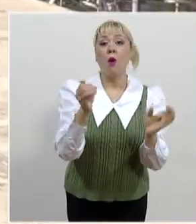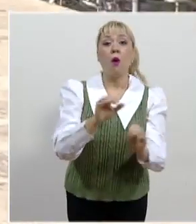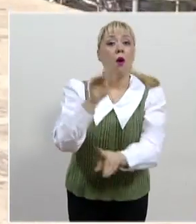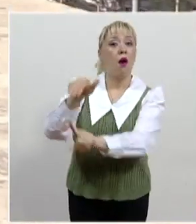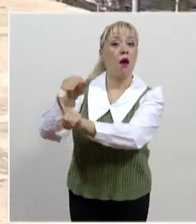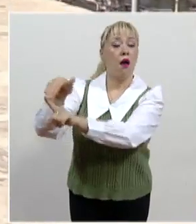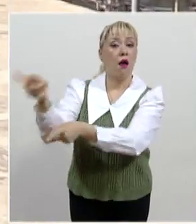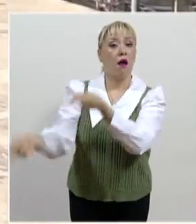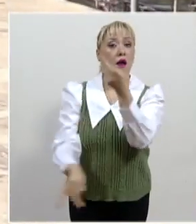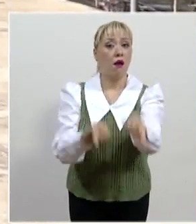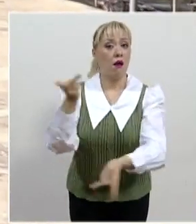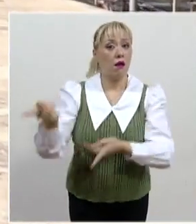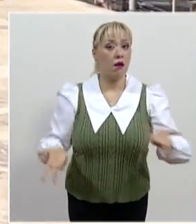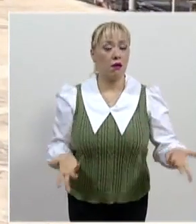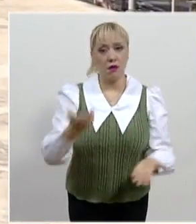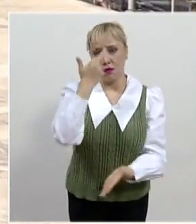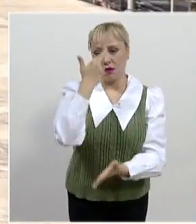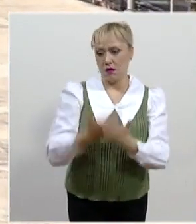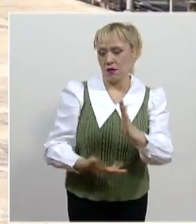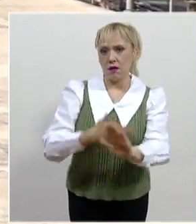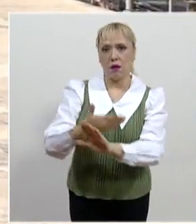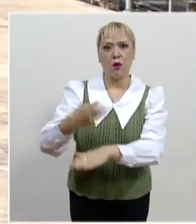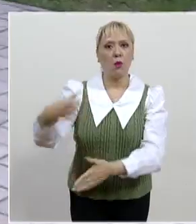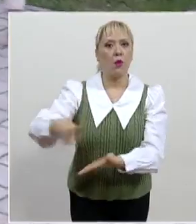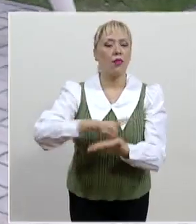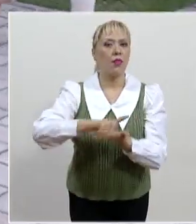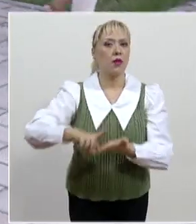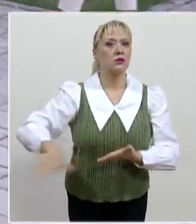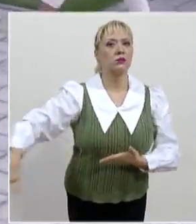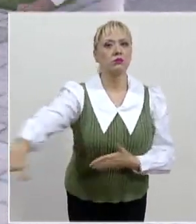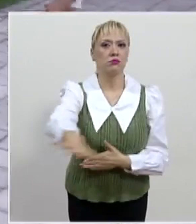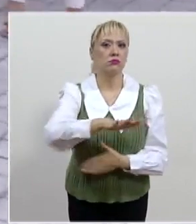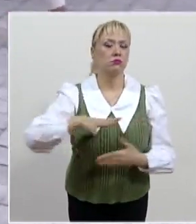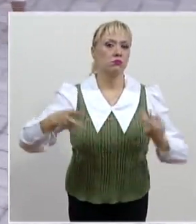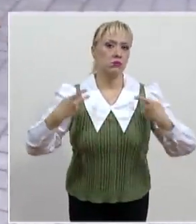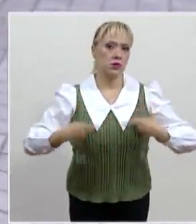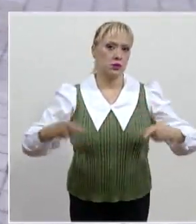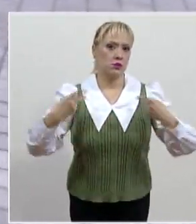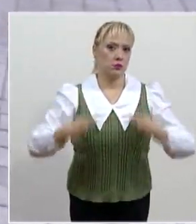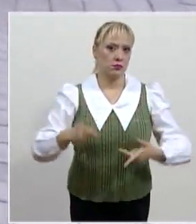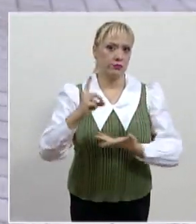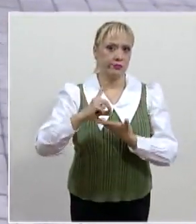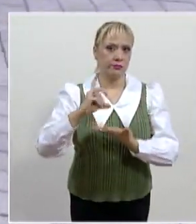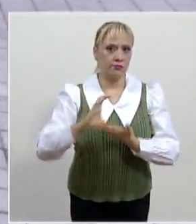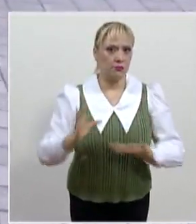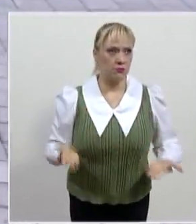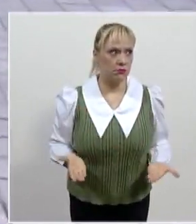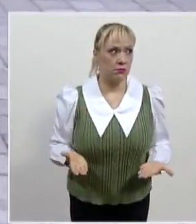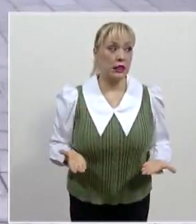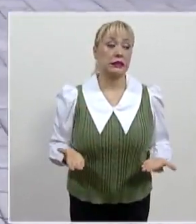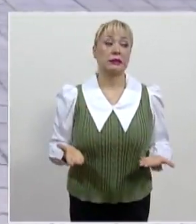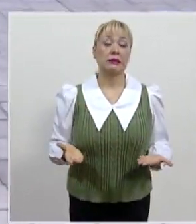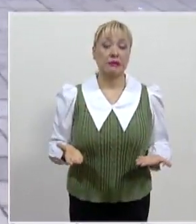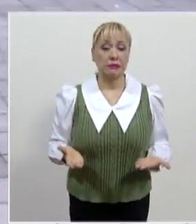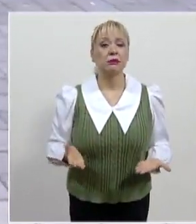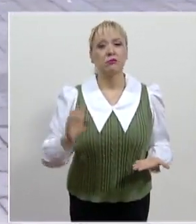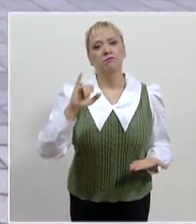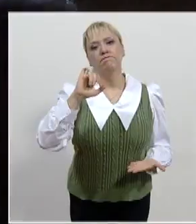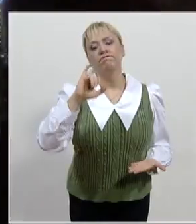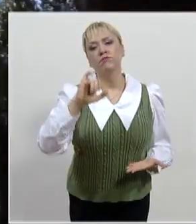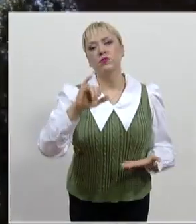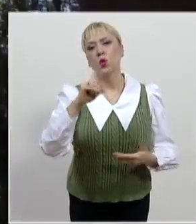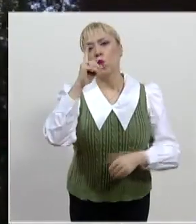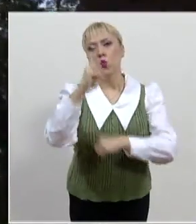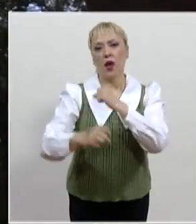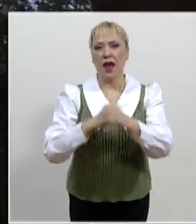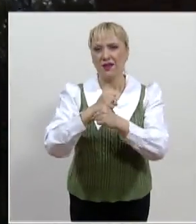ya que la norma afectaba los derechos e intereses de este sector de la población. La sentencia surtirá efectos a los 12 meses